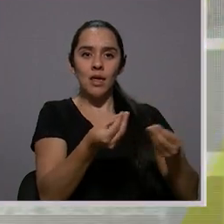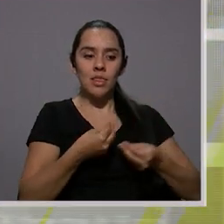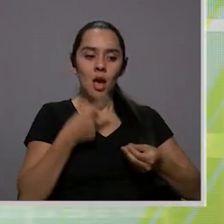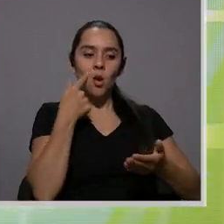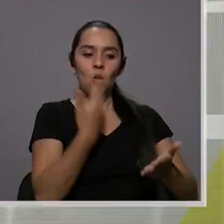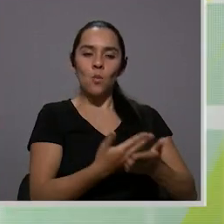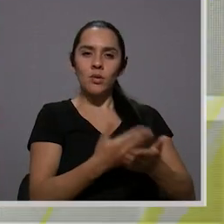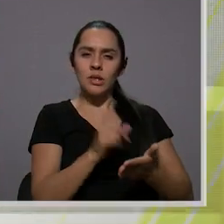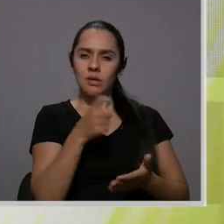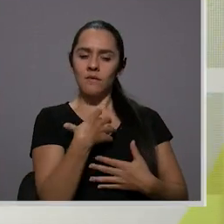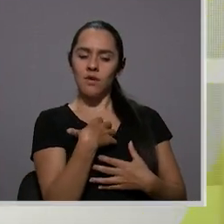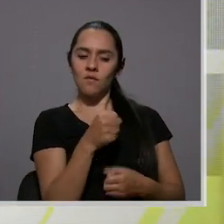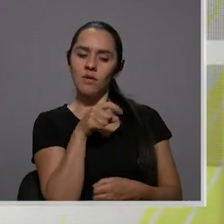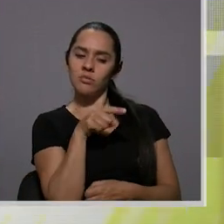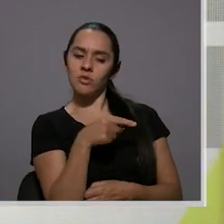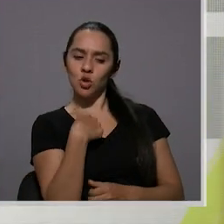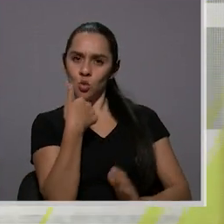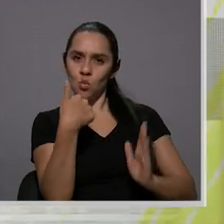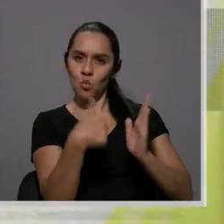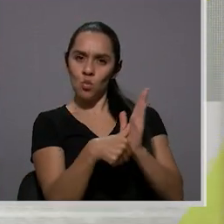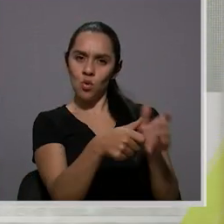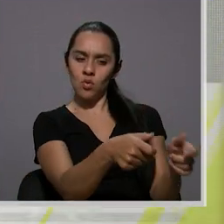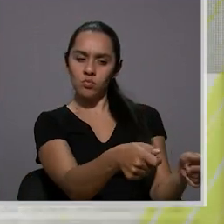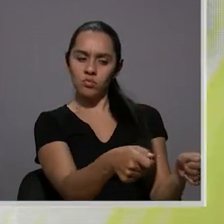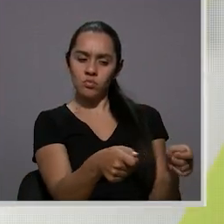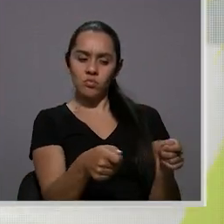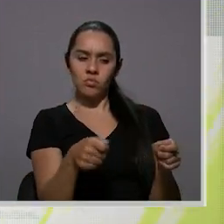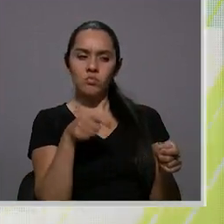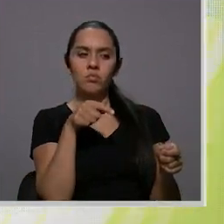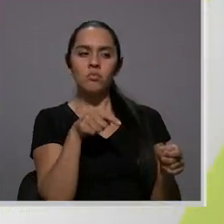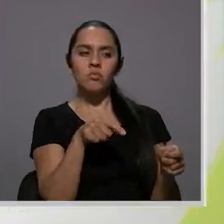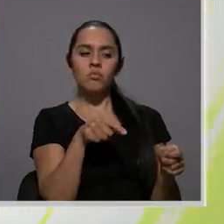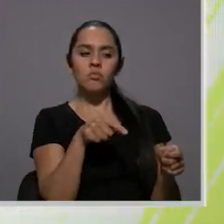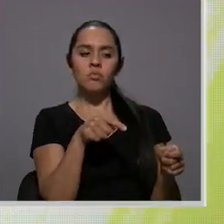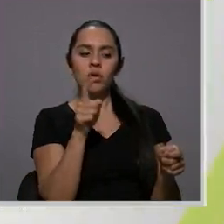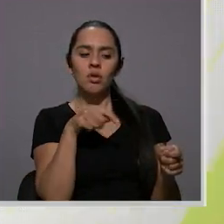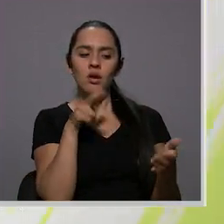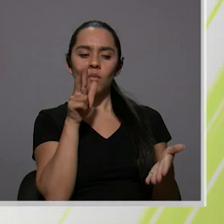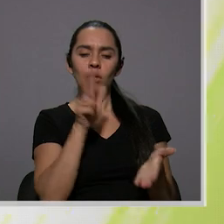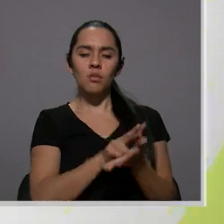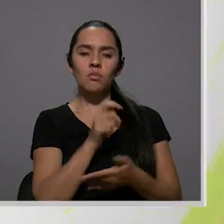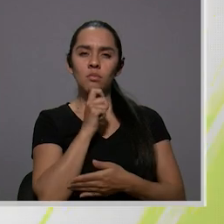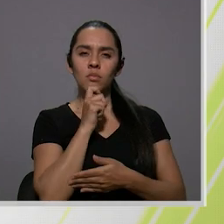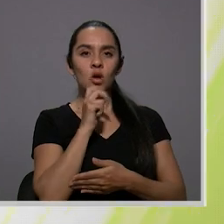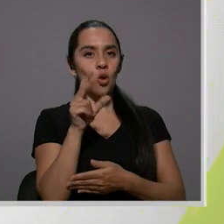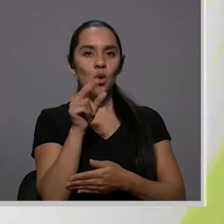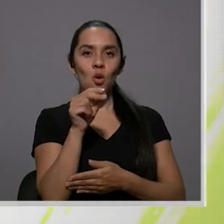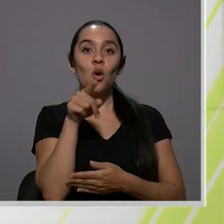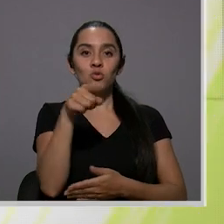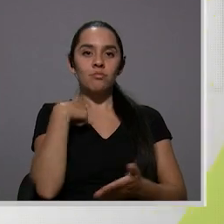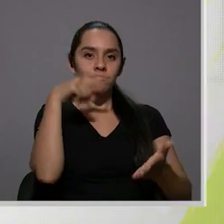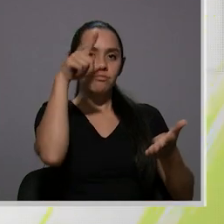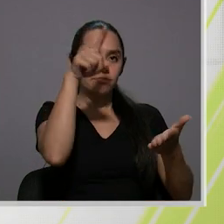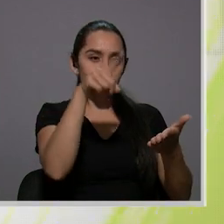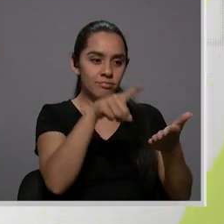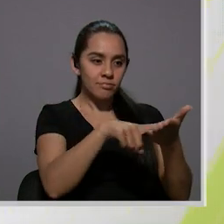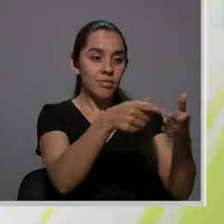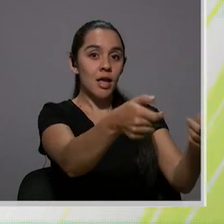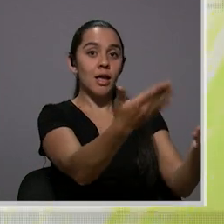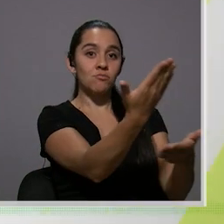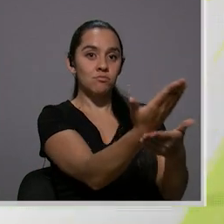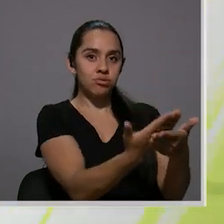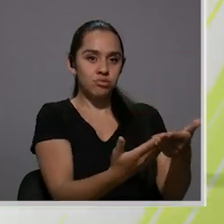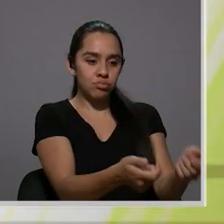comprobante no tiene que confiar que el voto que y llevo impreso fue el que la máquina me acreditó Ahí no ahí lo que hizo fue imprimir su papeleta él se